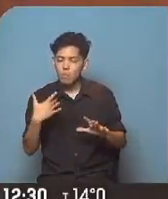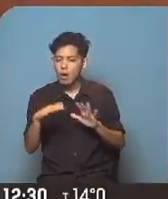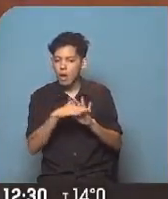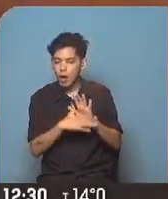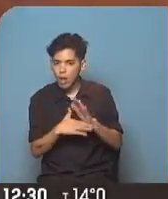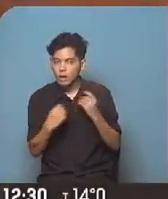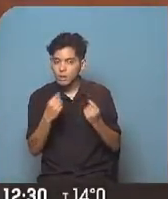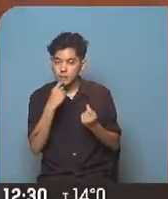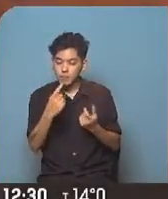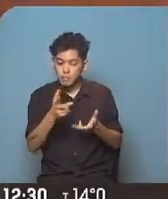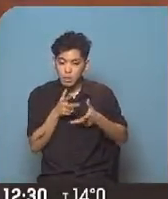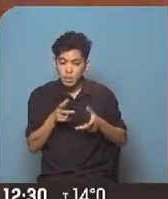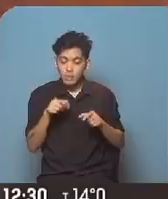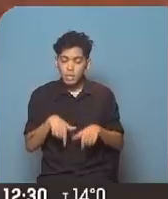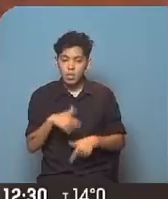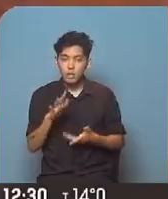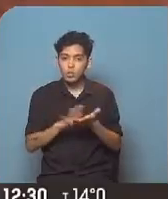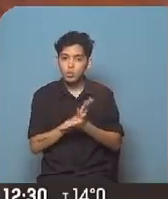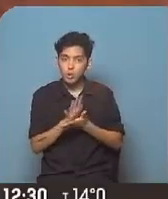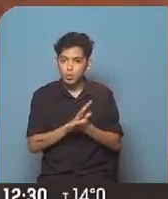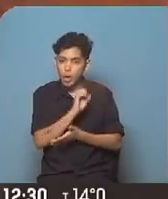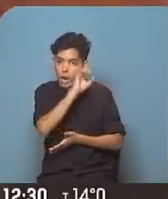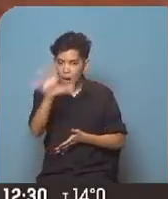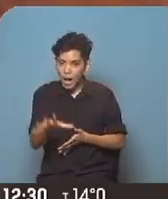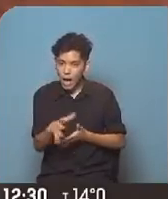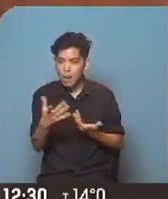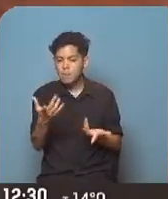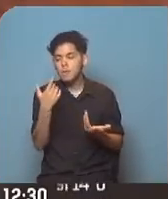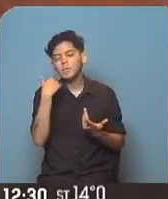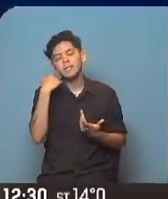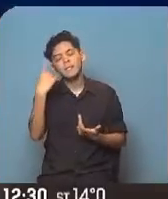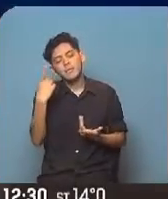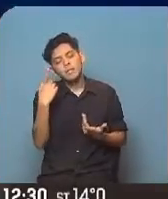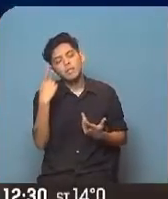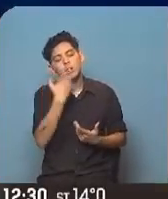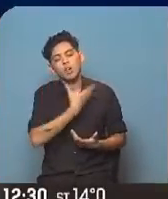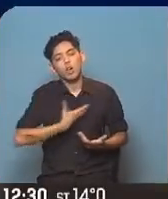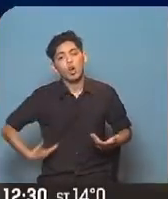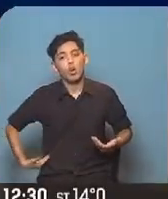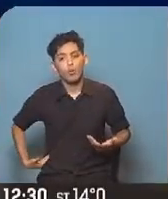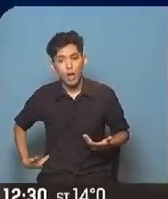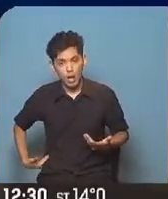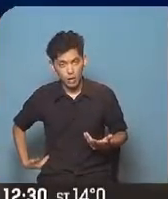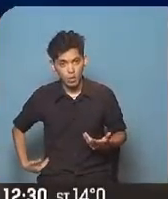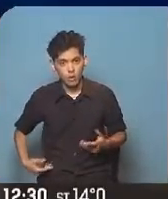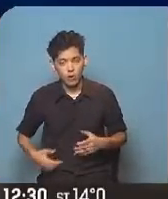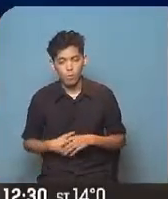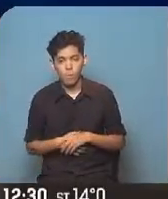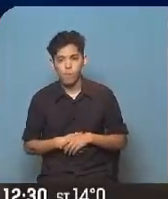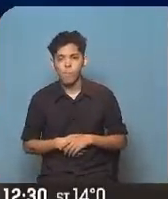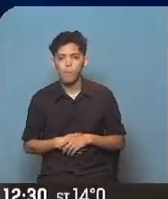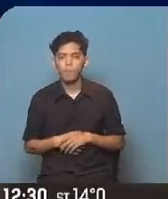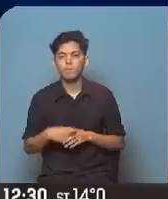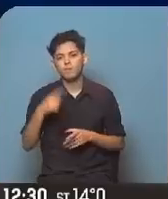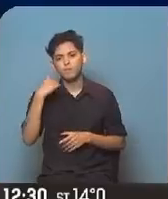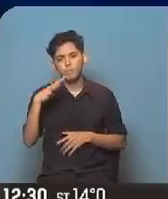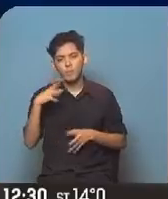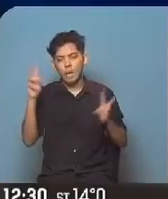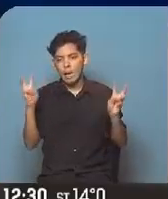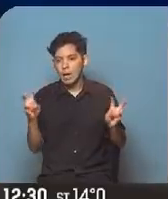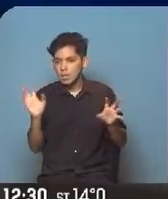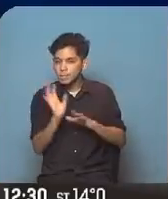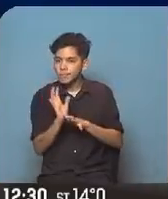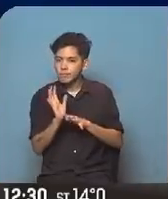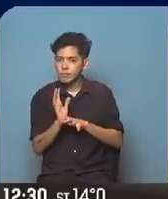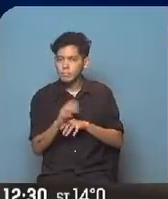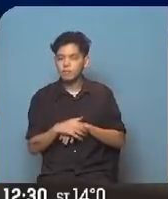va a haber un conflicto con el campo, ahora yendo específico a lo que vos me preguntabas, me parece que el gobierno, fue inteligente, entre comillas,